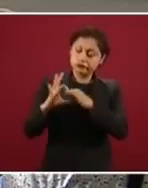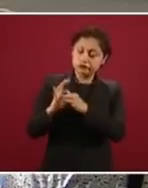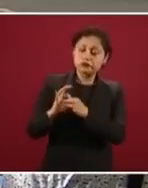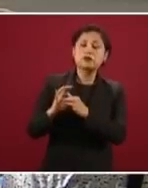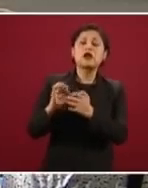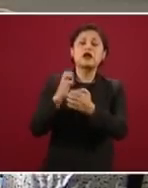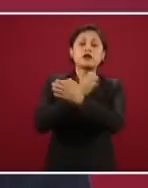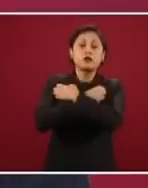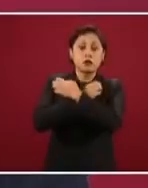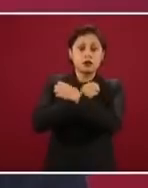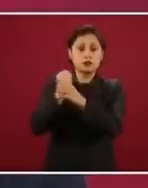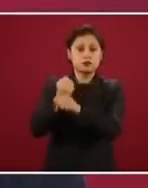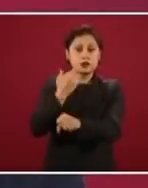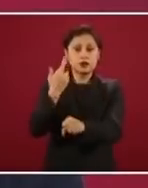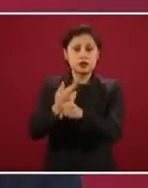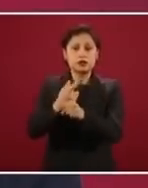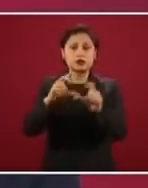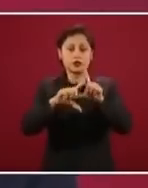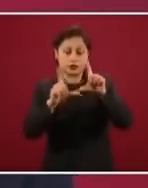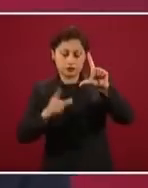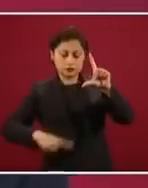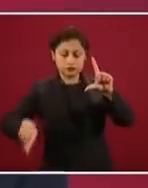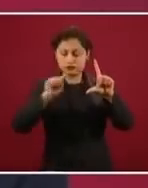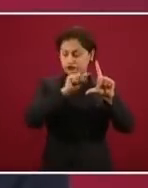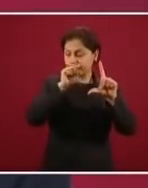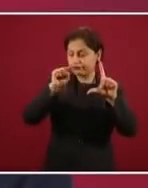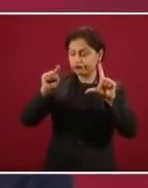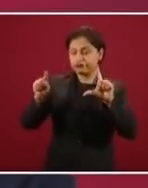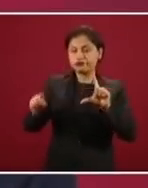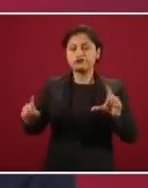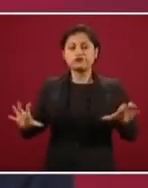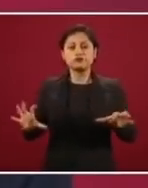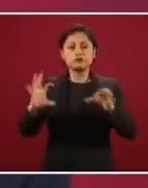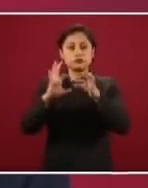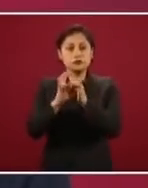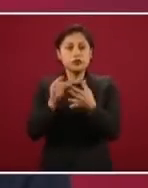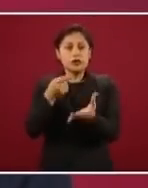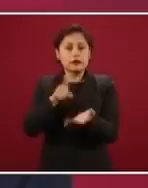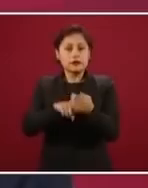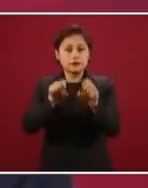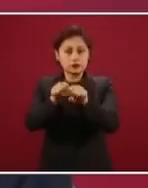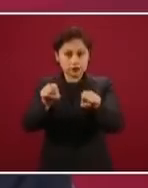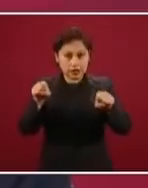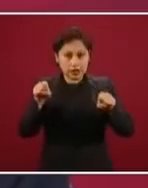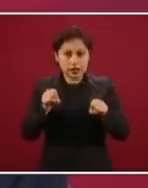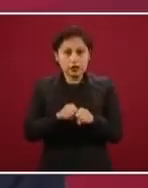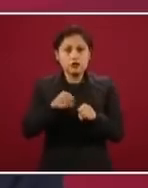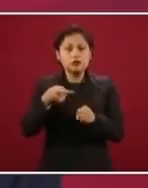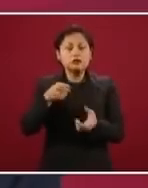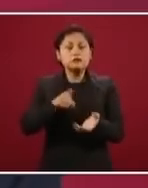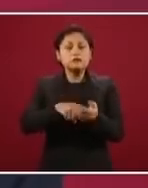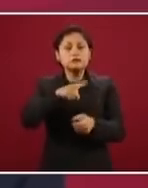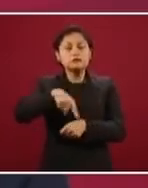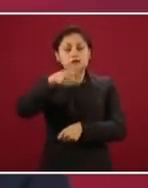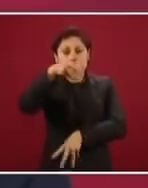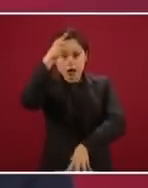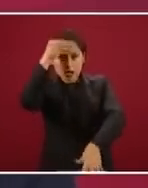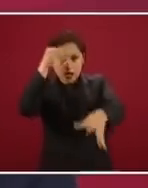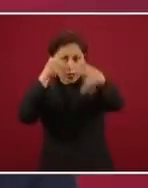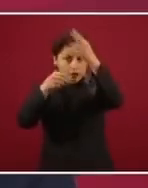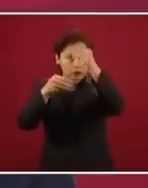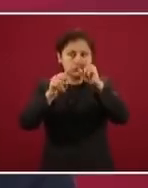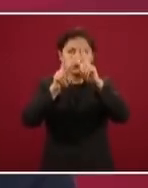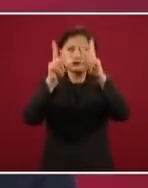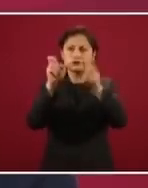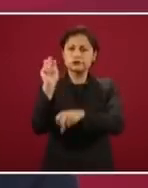diversidades públicas alrededor del país implementaremos un sistema de aulas virtuales de aprendizaje de alto impacto único